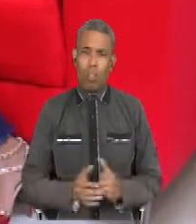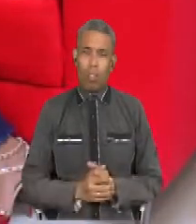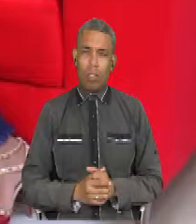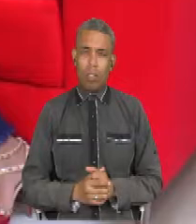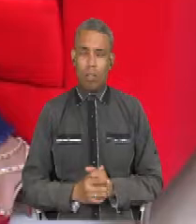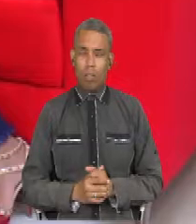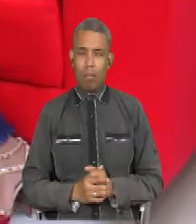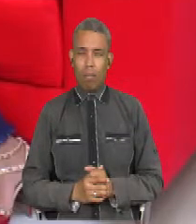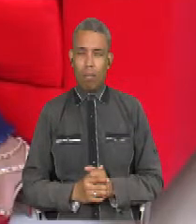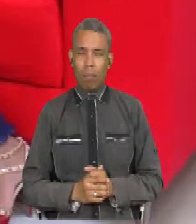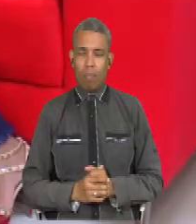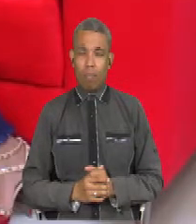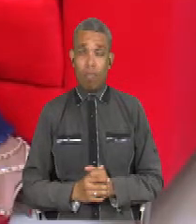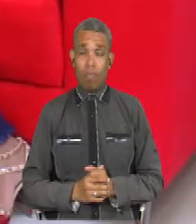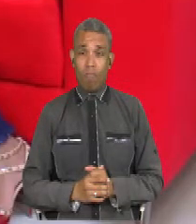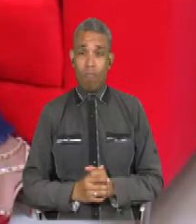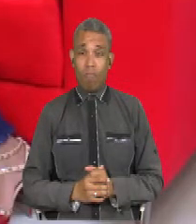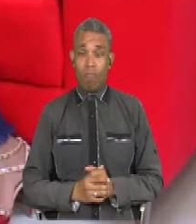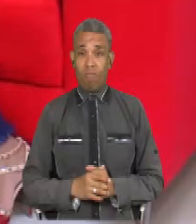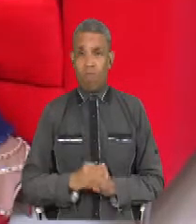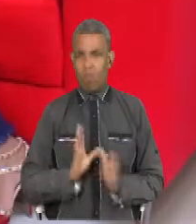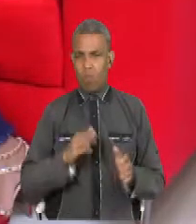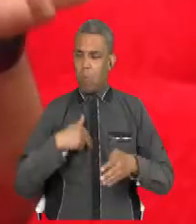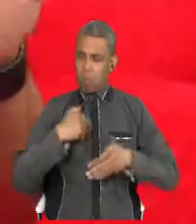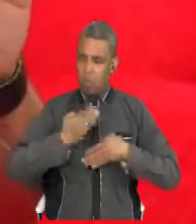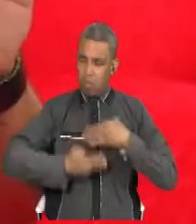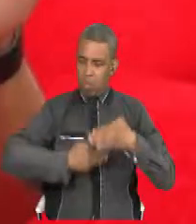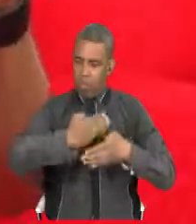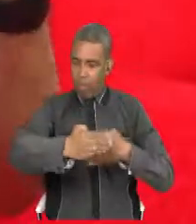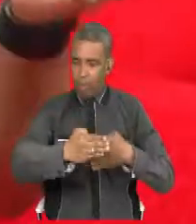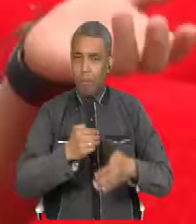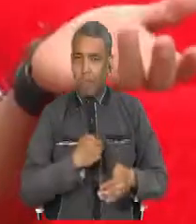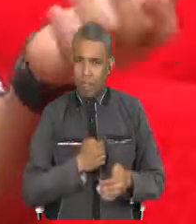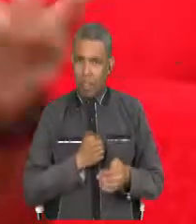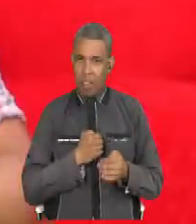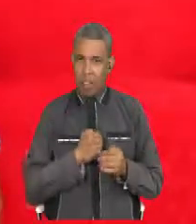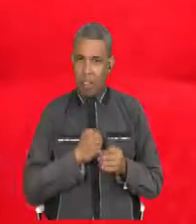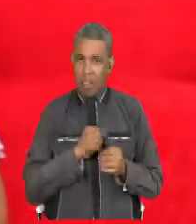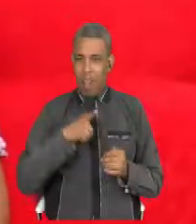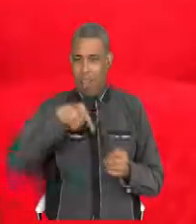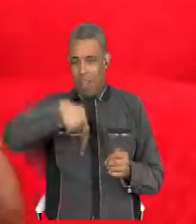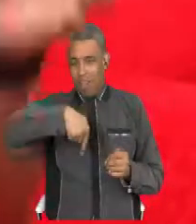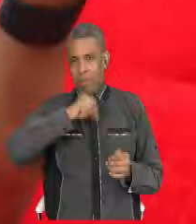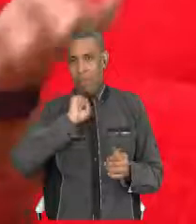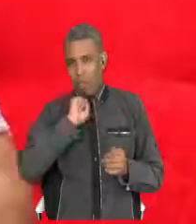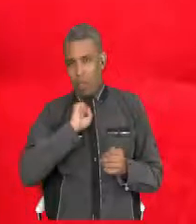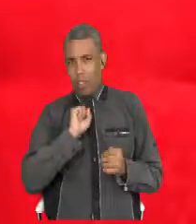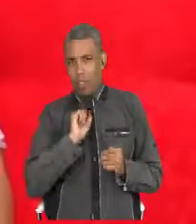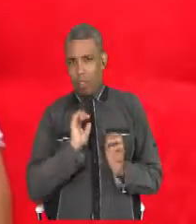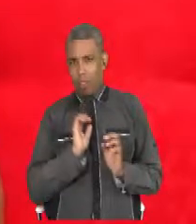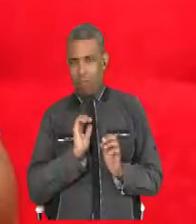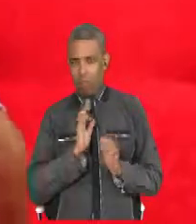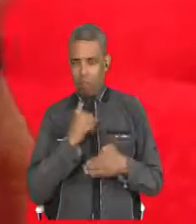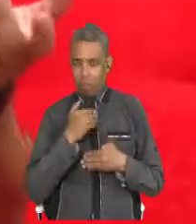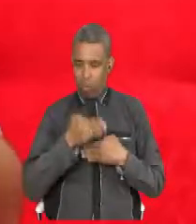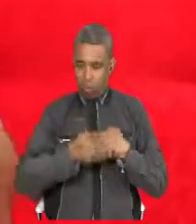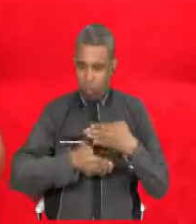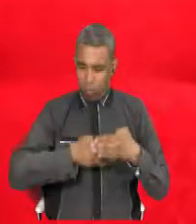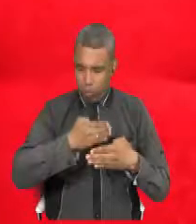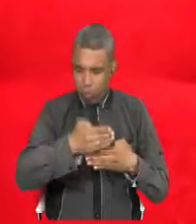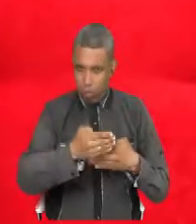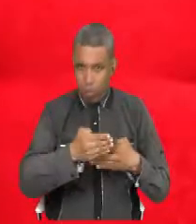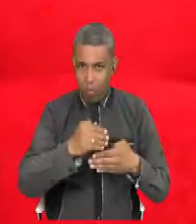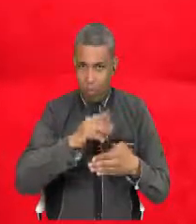proceso empezó naturalmente aquí en Barranca, pero también tuvo su eco en Ecuador. Nosotros fuimos a un